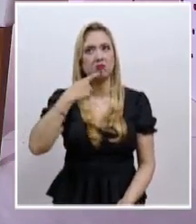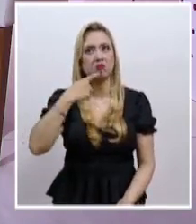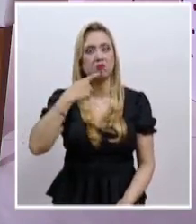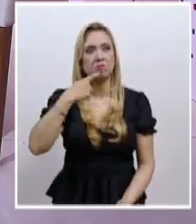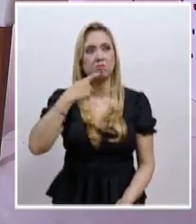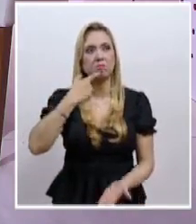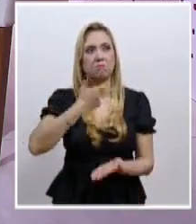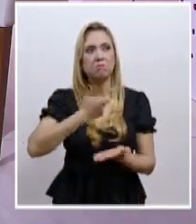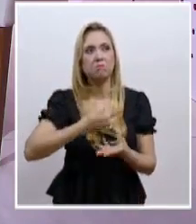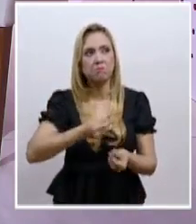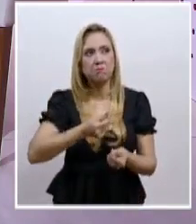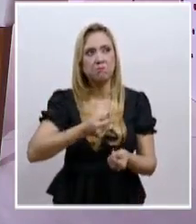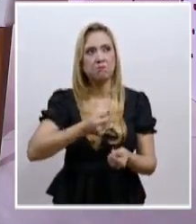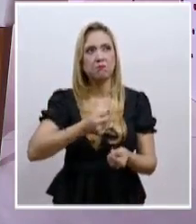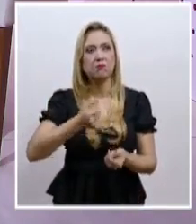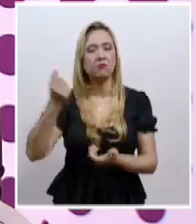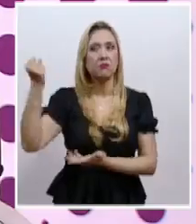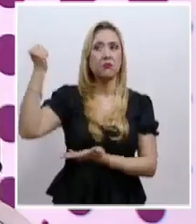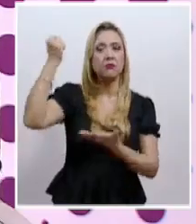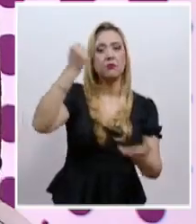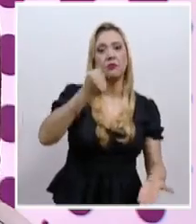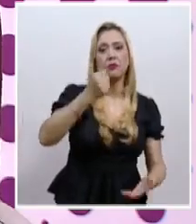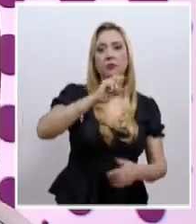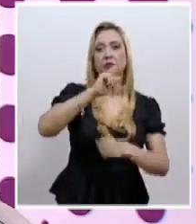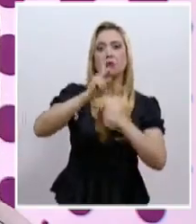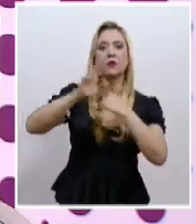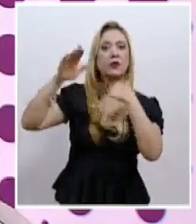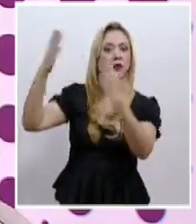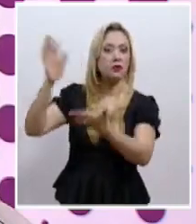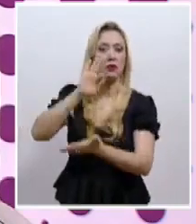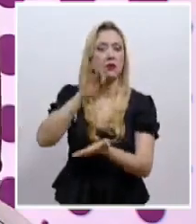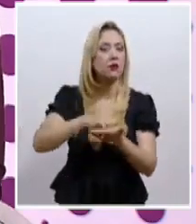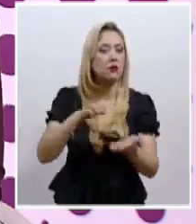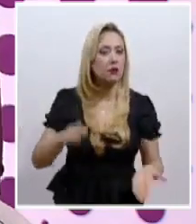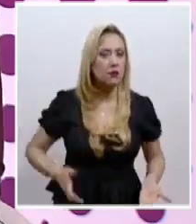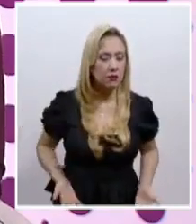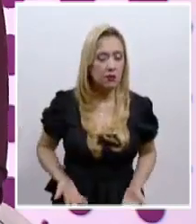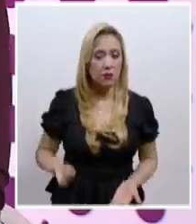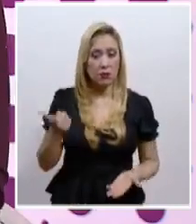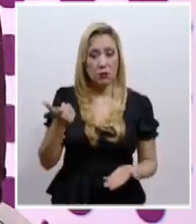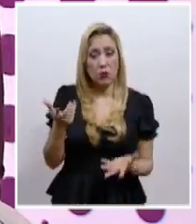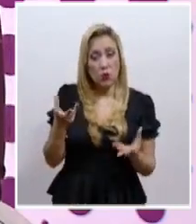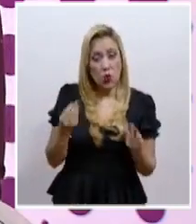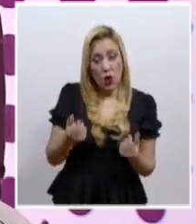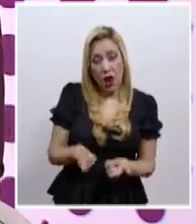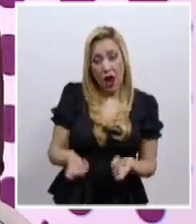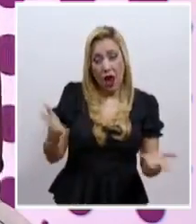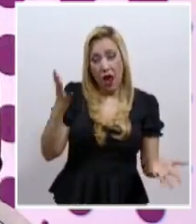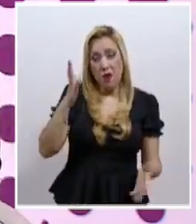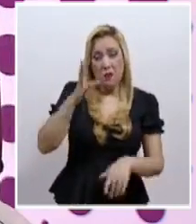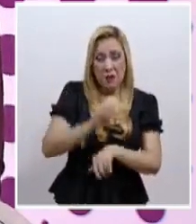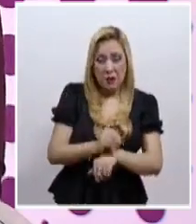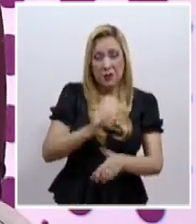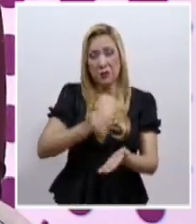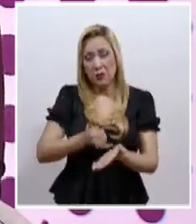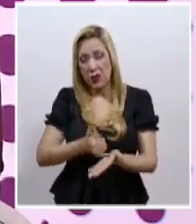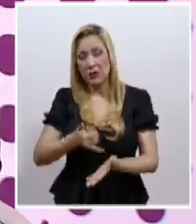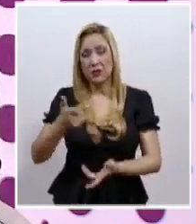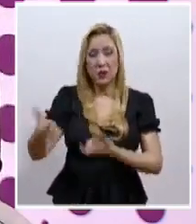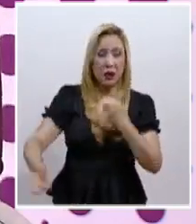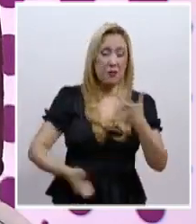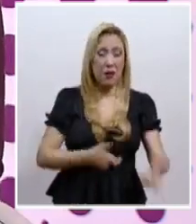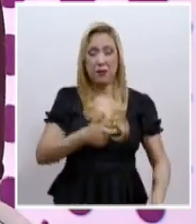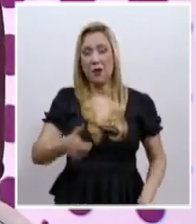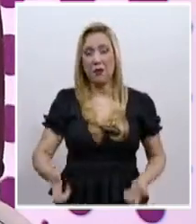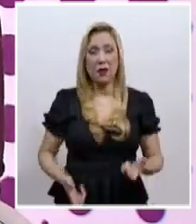Un ejemplo, la inversión extranjera. Si hacemos muy costoso todo el ámbito de los impuestos fiscales, los